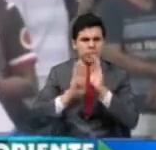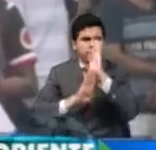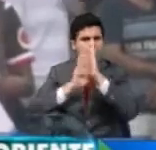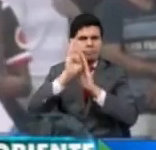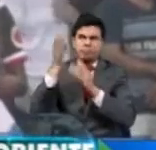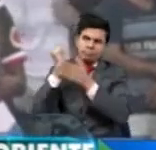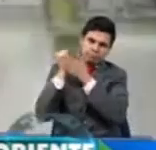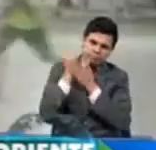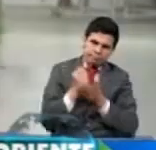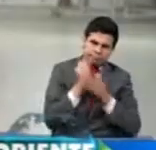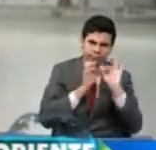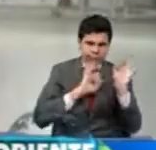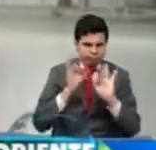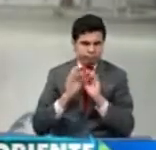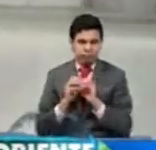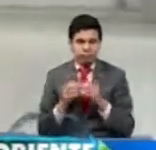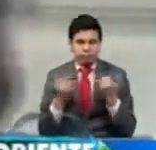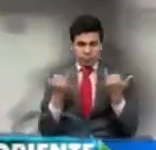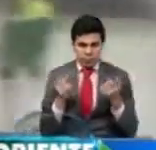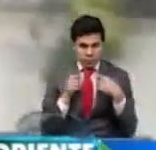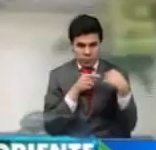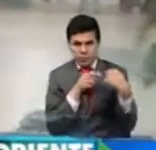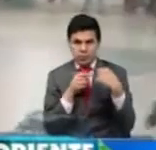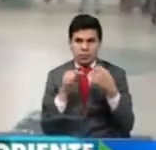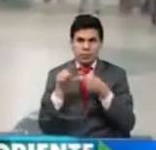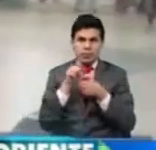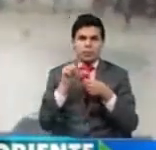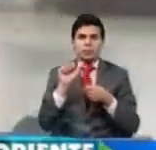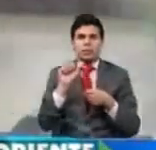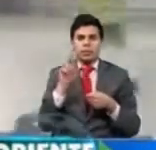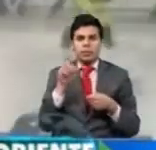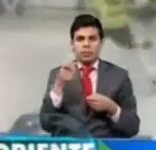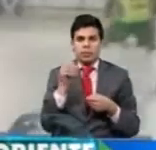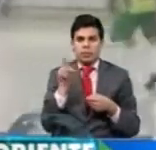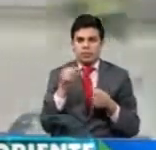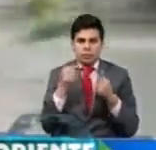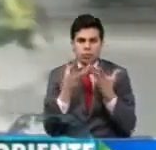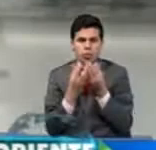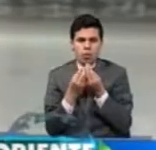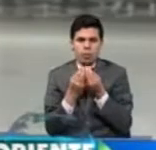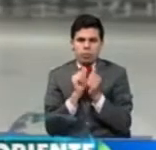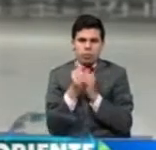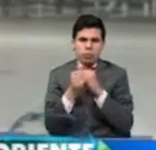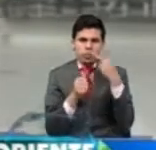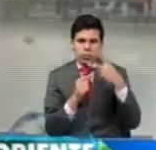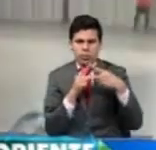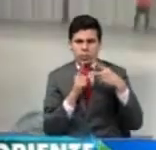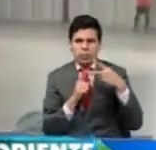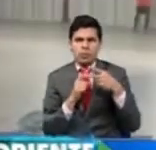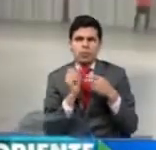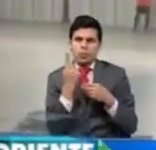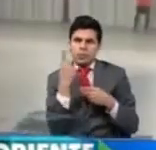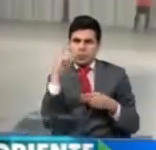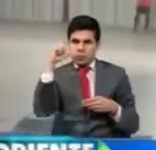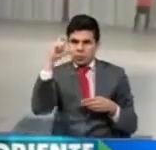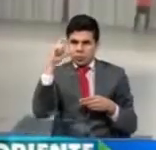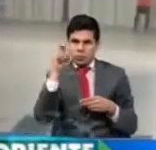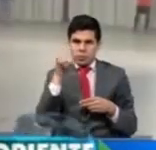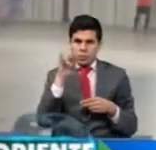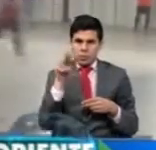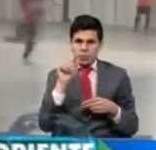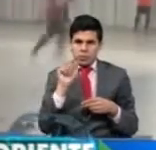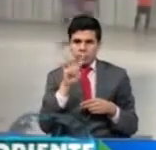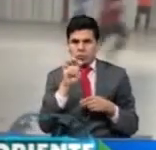bendiciones que dios nos está dando en esta versión de la liga argos solo pasan dos equipos por grupo el primero es cúcuta niza con nueve puntos